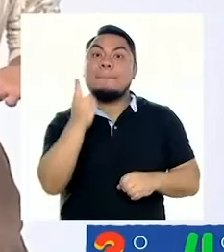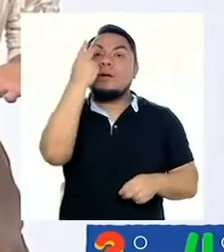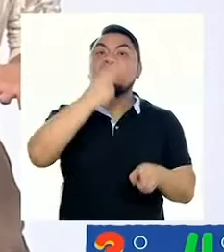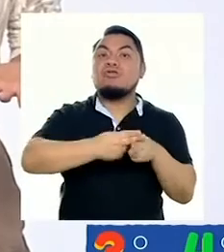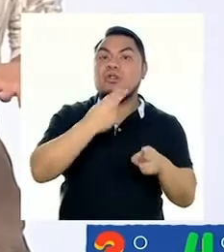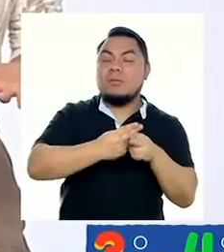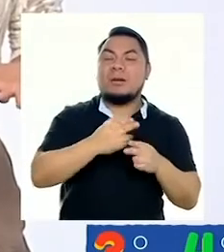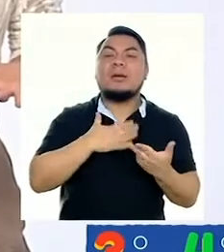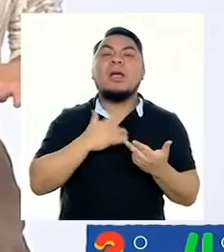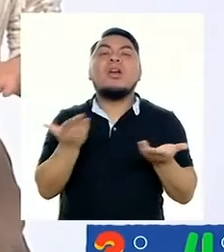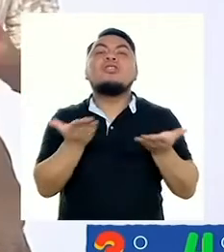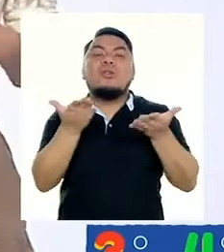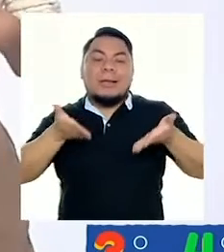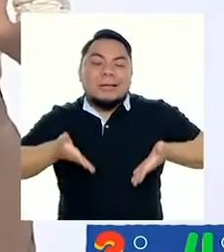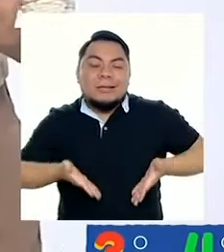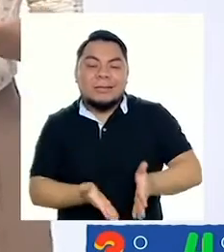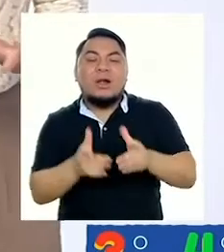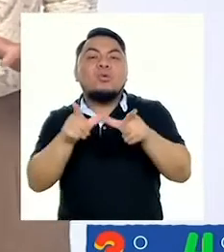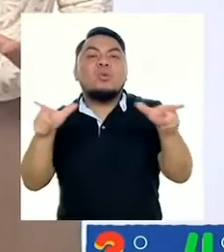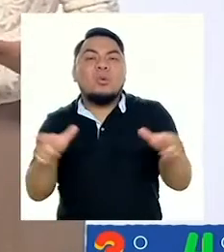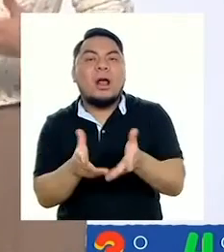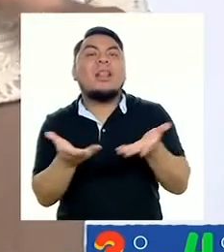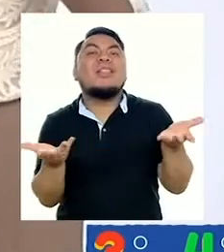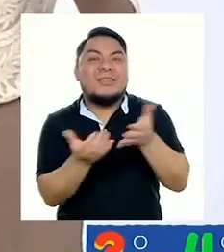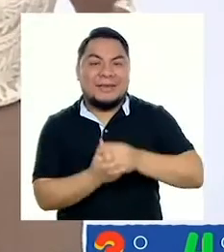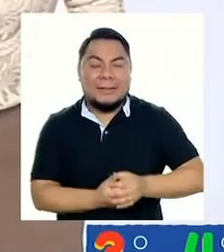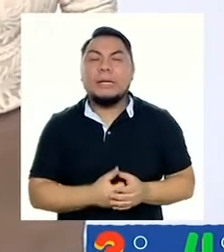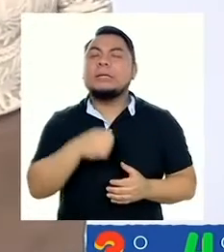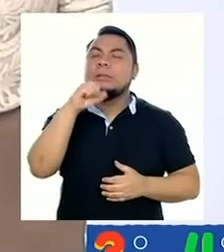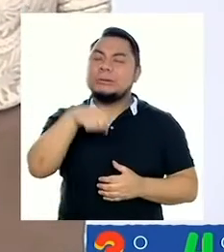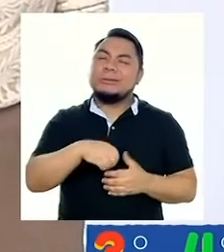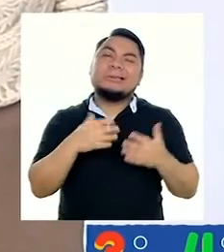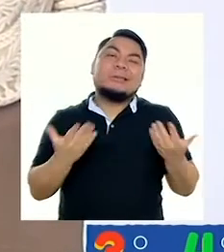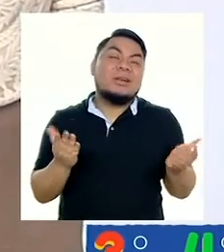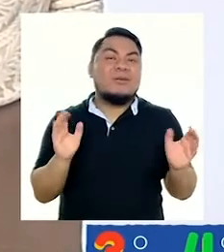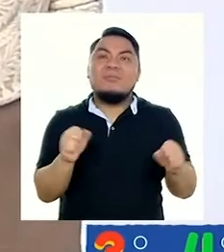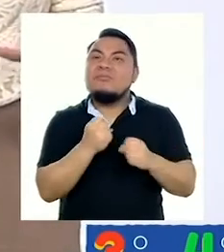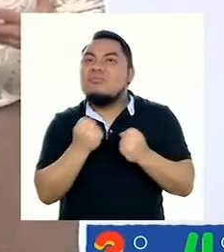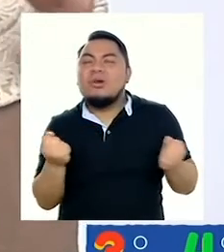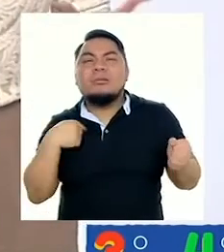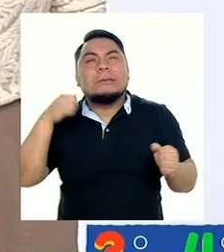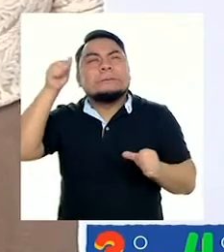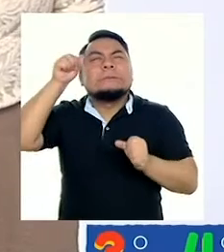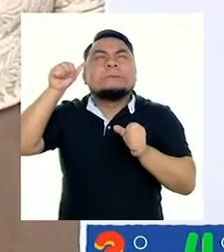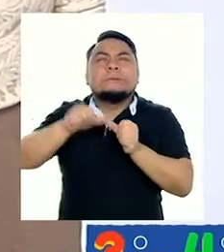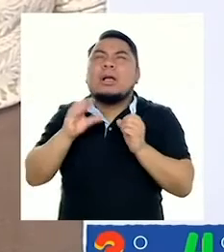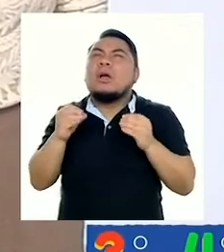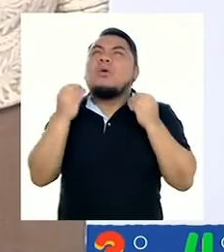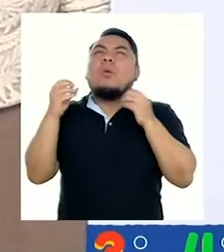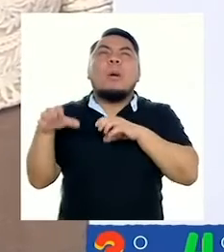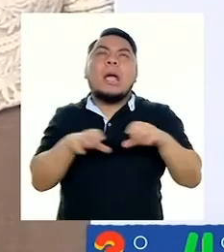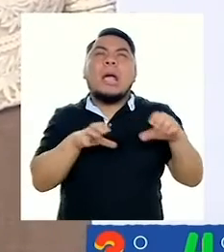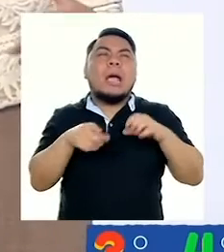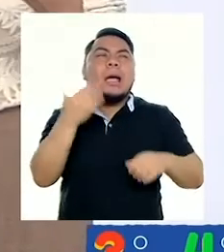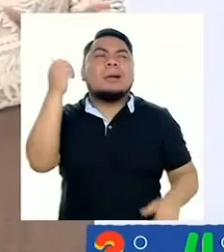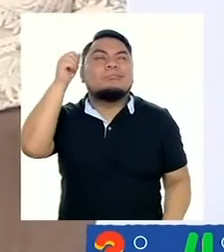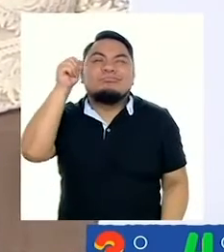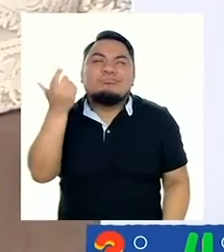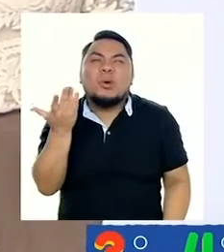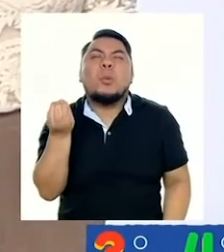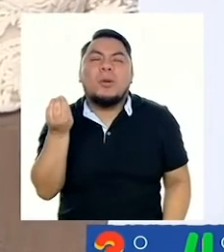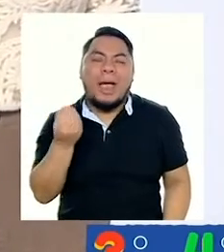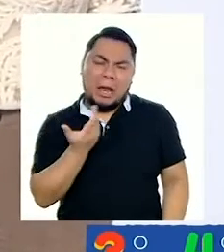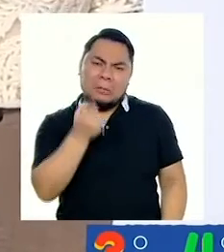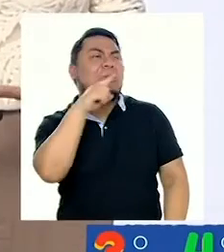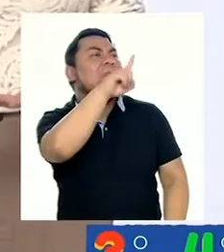el lugar y fecha donde nacimos. Si bien es imposible que nosotros recordemos cómo sucedió este evento,